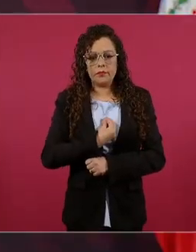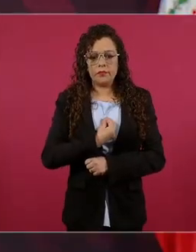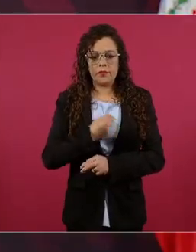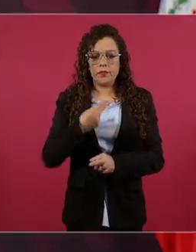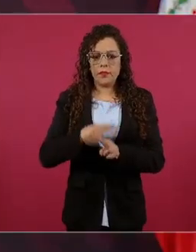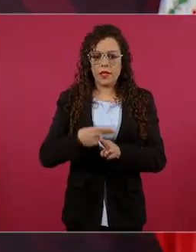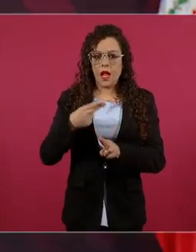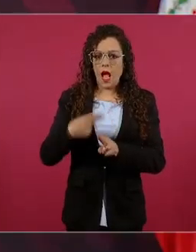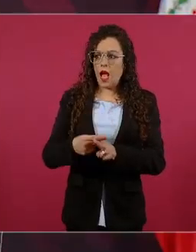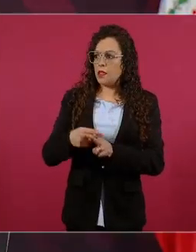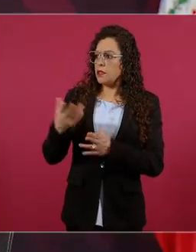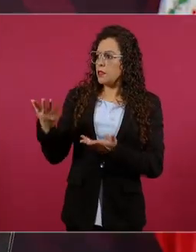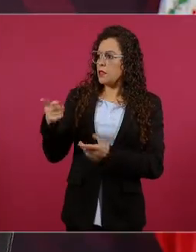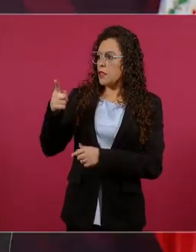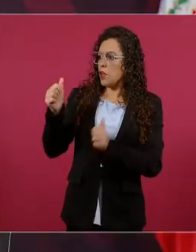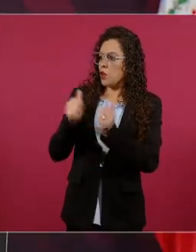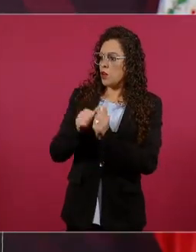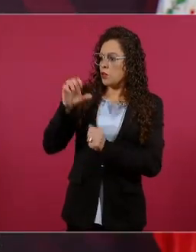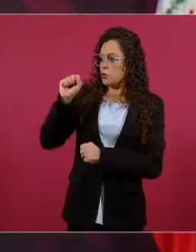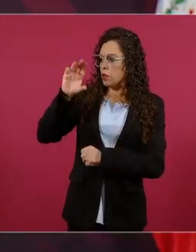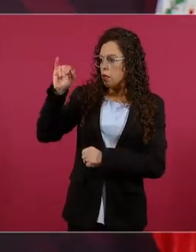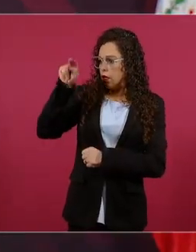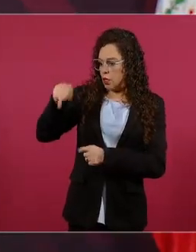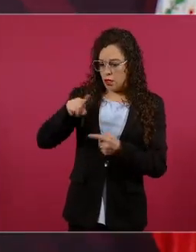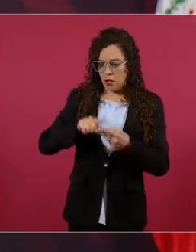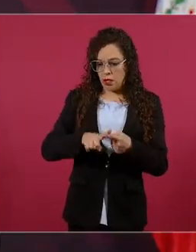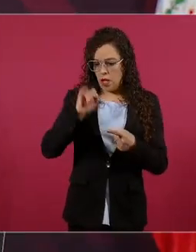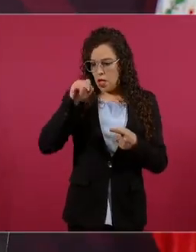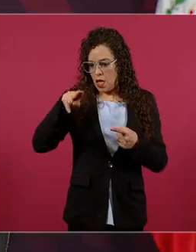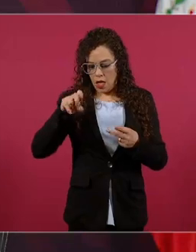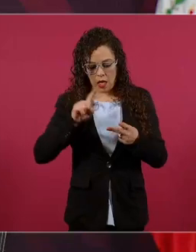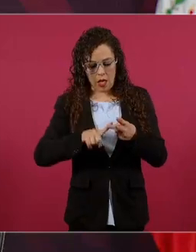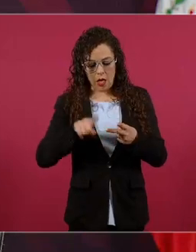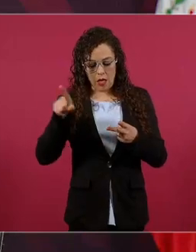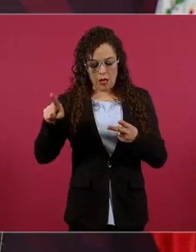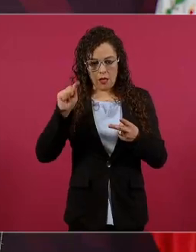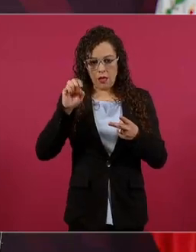y al INE y al tribunal,